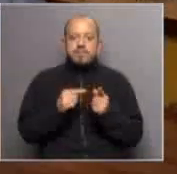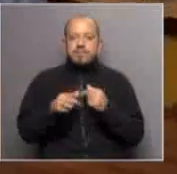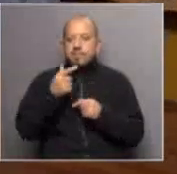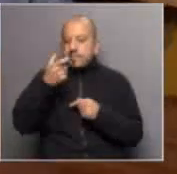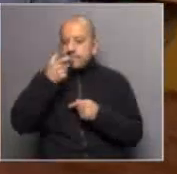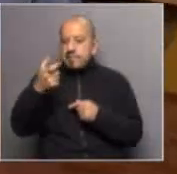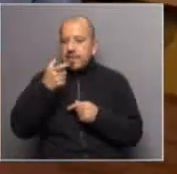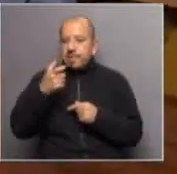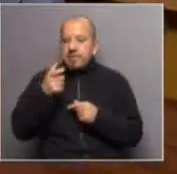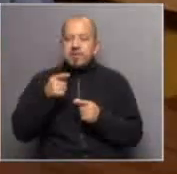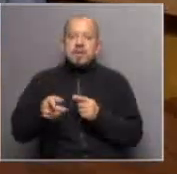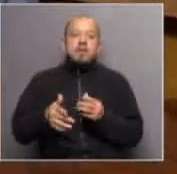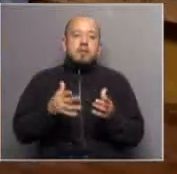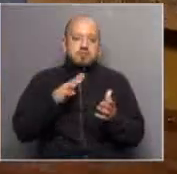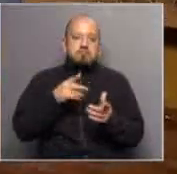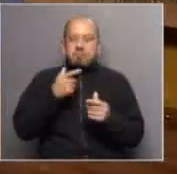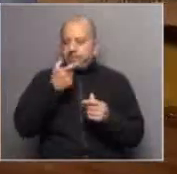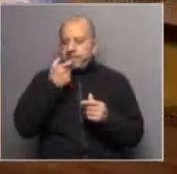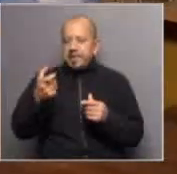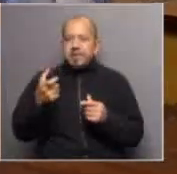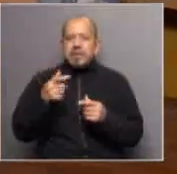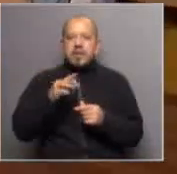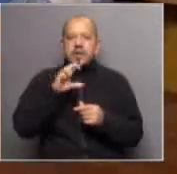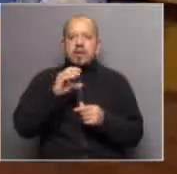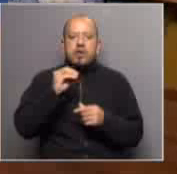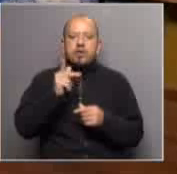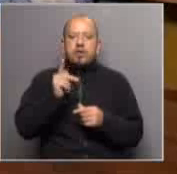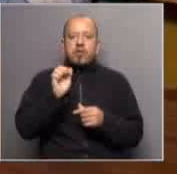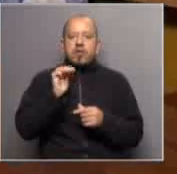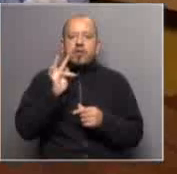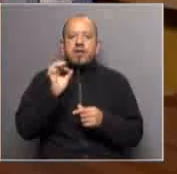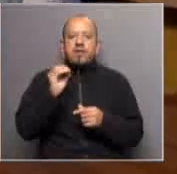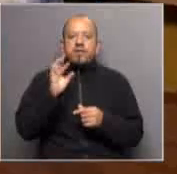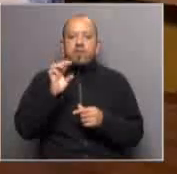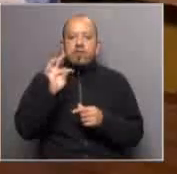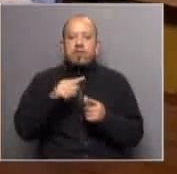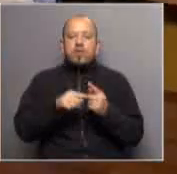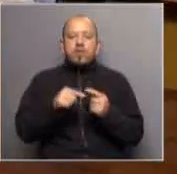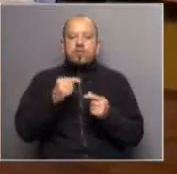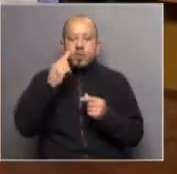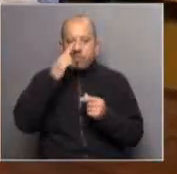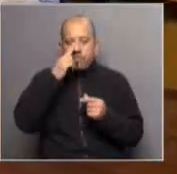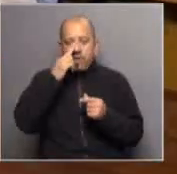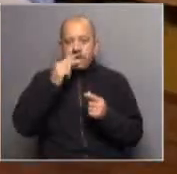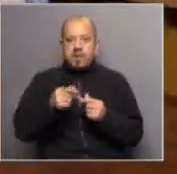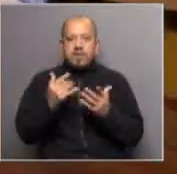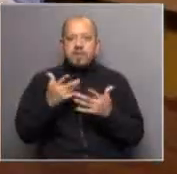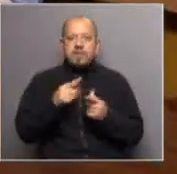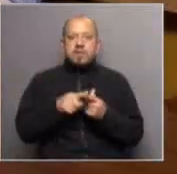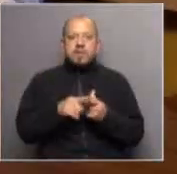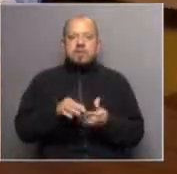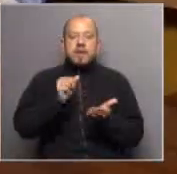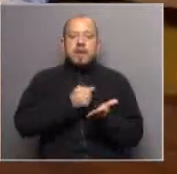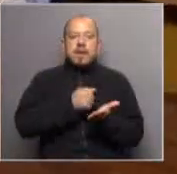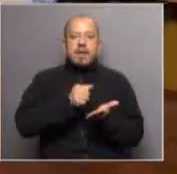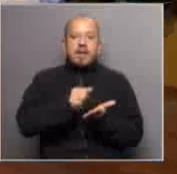que son bastante conocidas. Servimos también un roquefort servido en vasija de barro con pan casero, generalmente pan de masa madre,